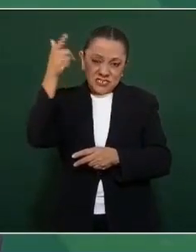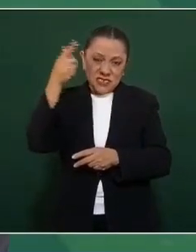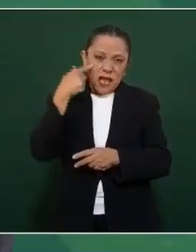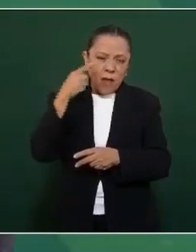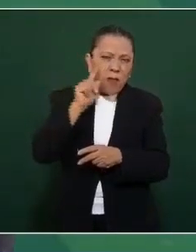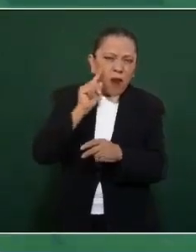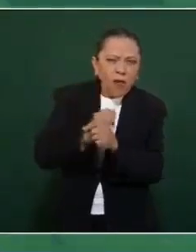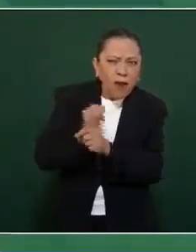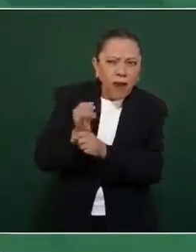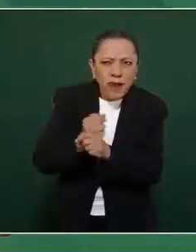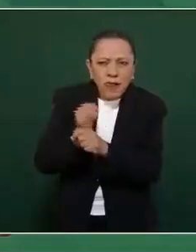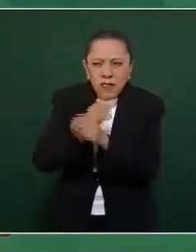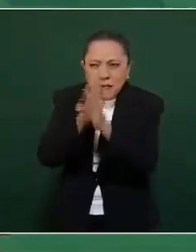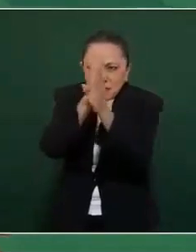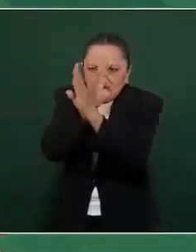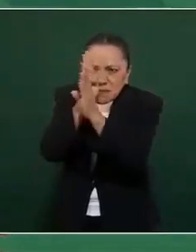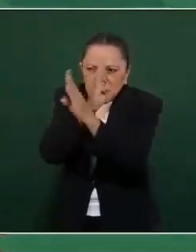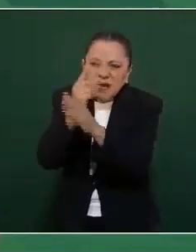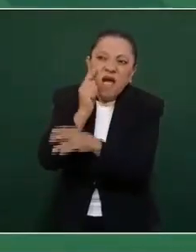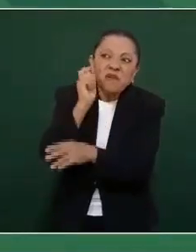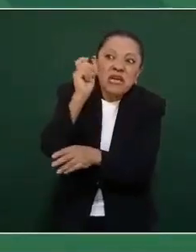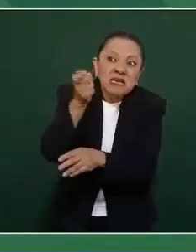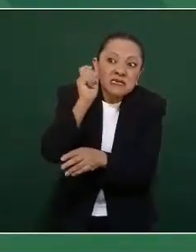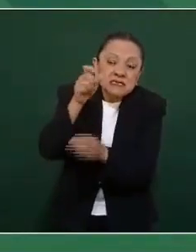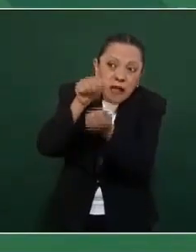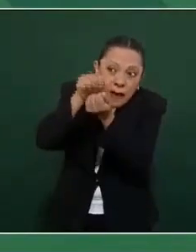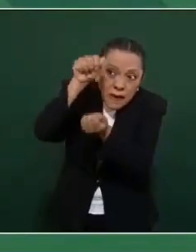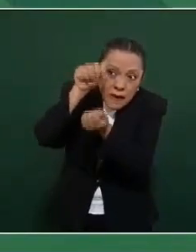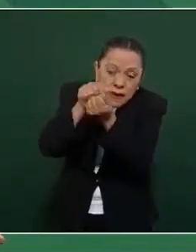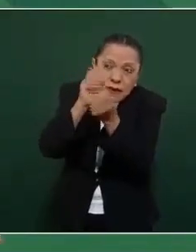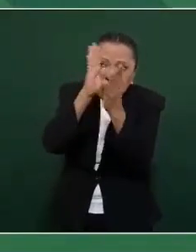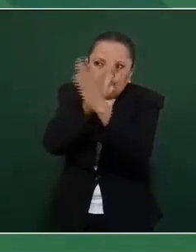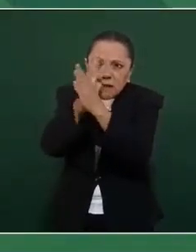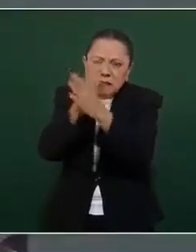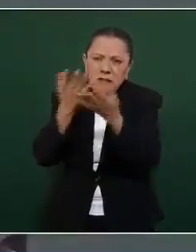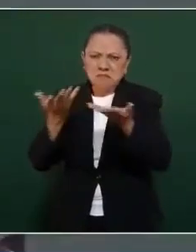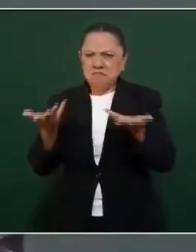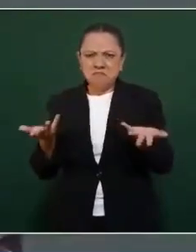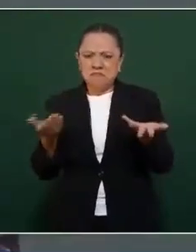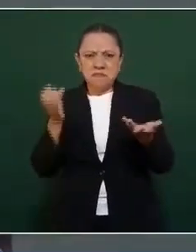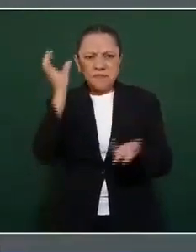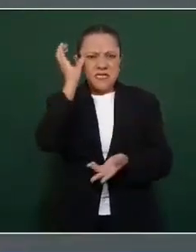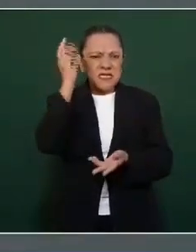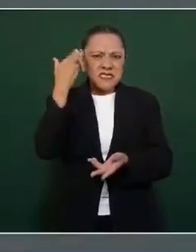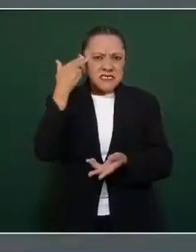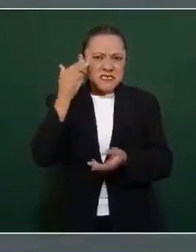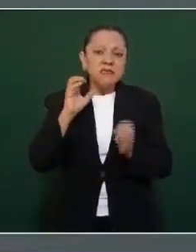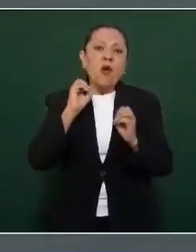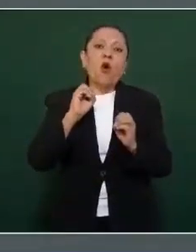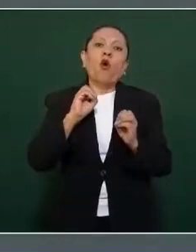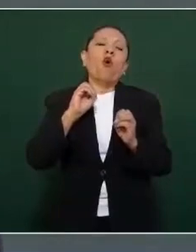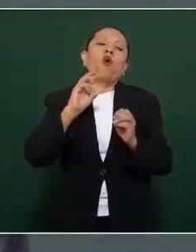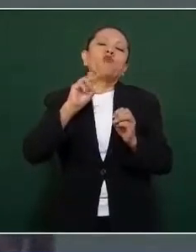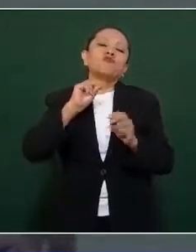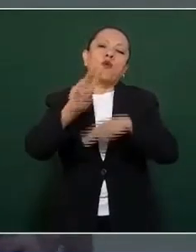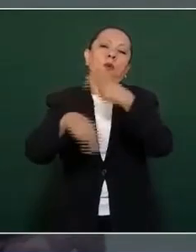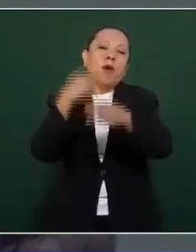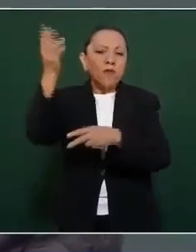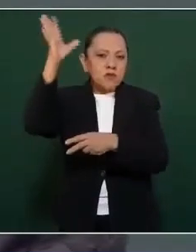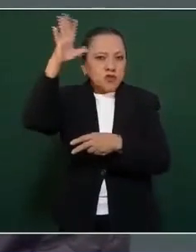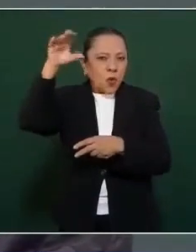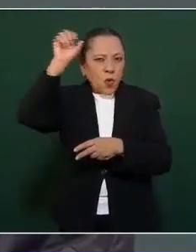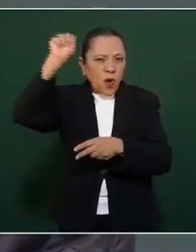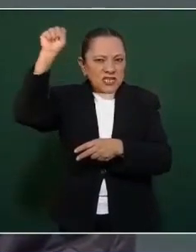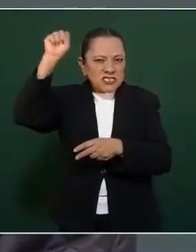a espiar qué están haciendo en China, ni vamos a Washington,